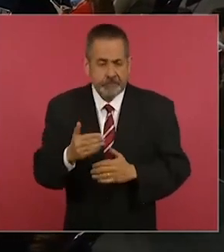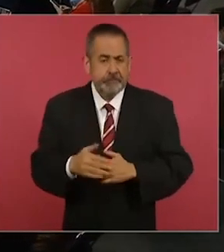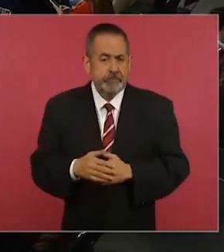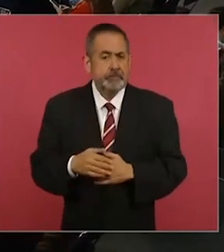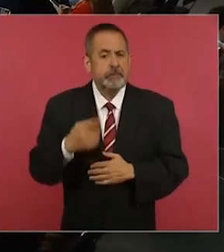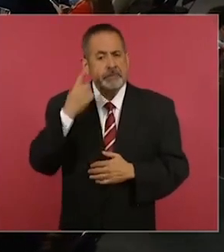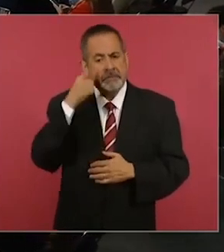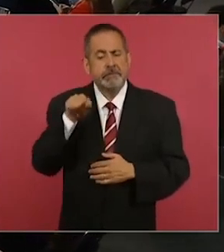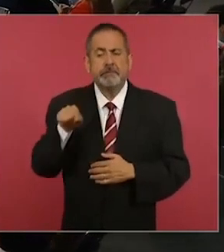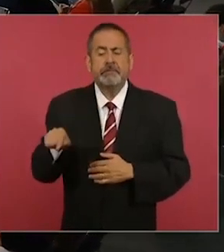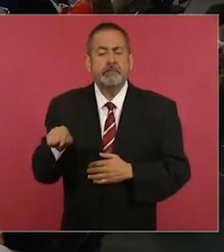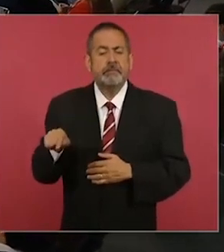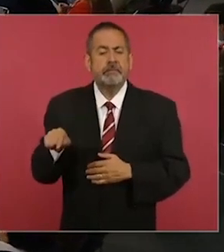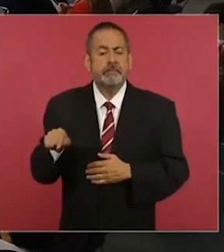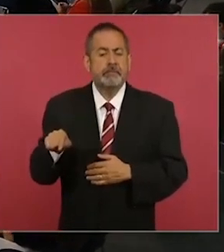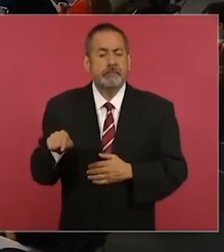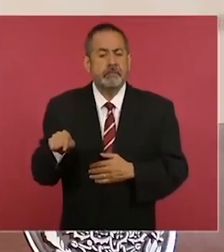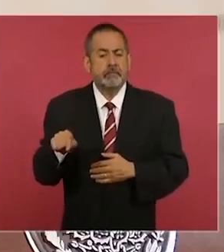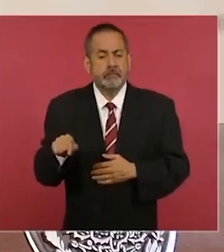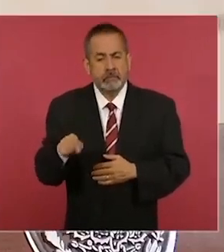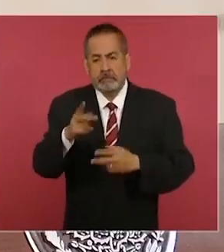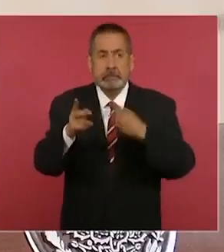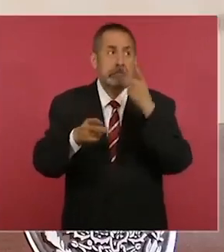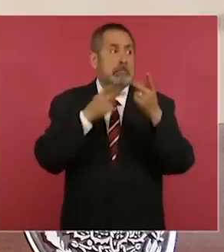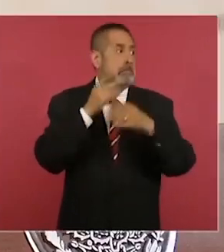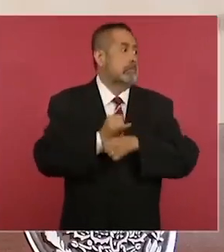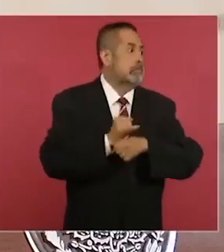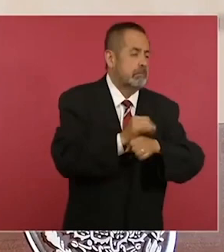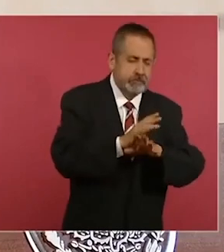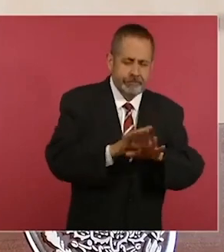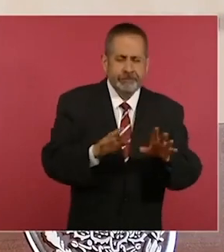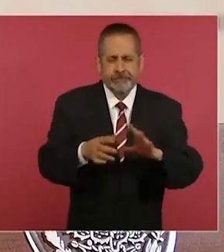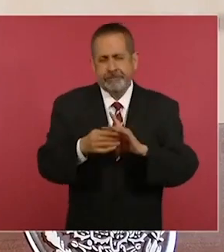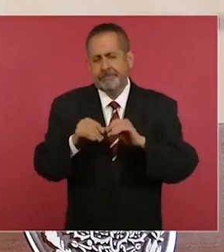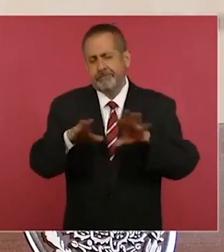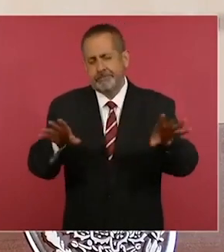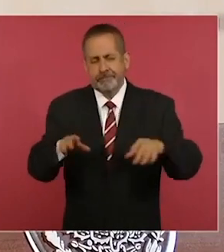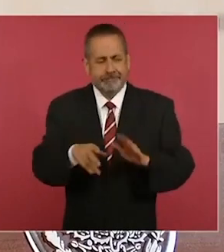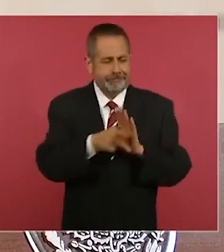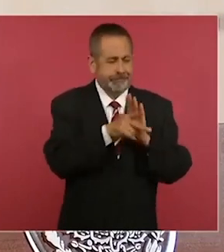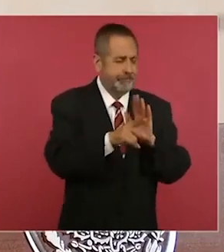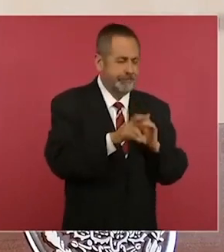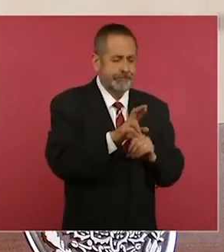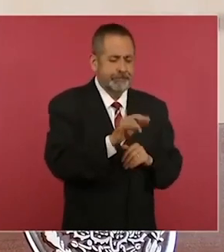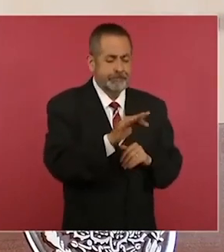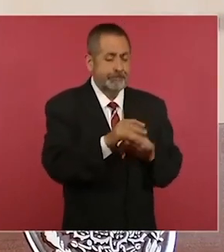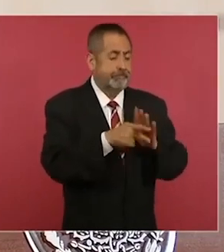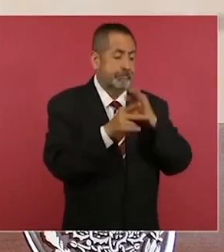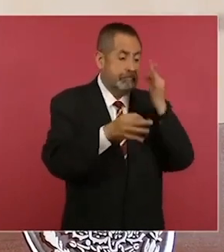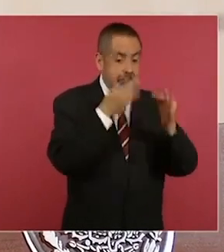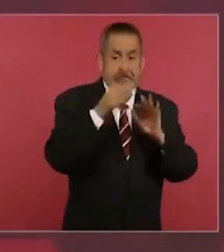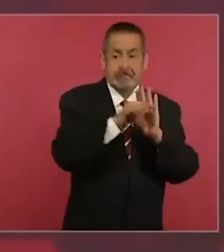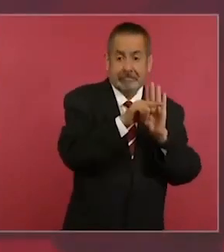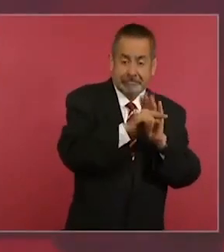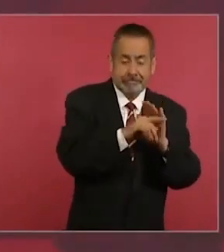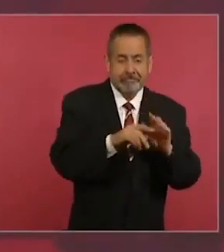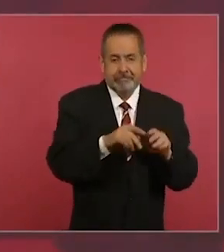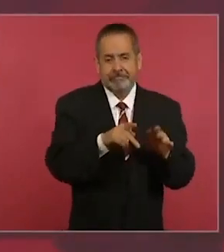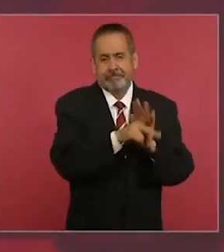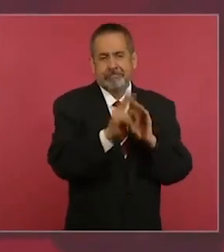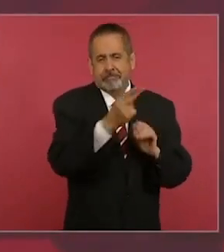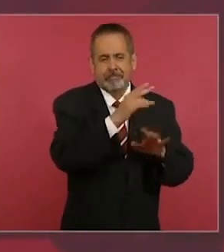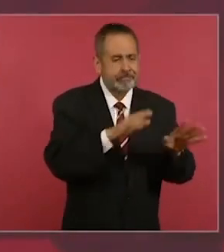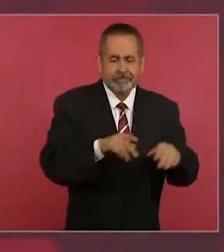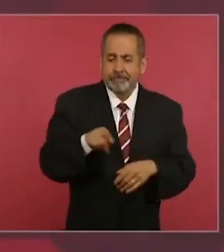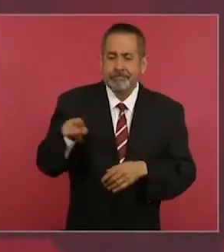para que se ahorren, ¿no?, la nota en el Reforma y en el Universal.